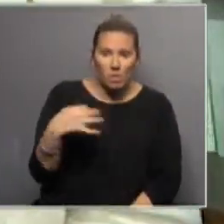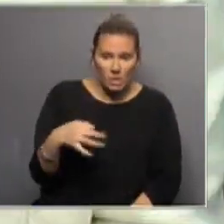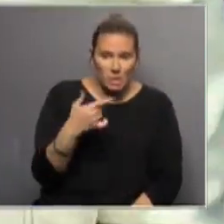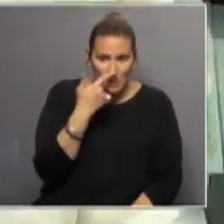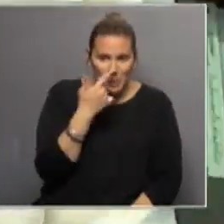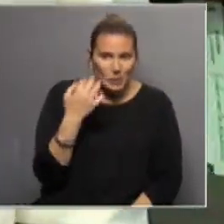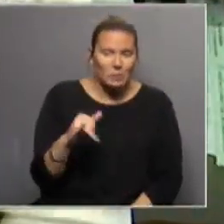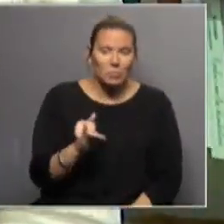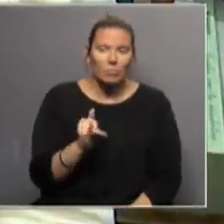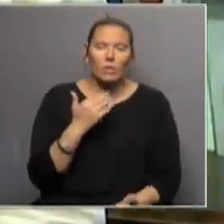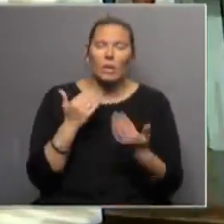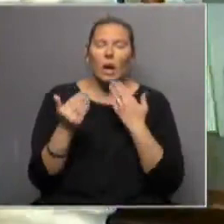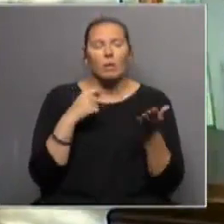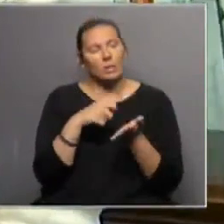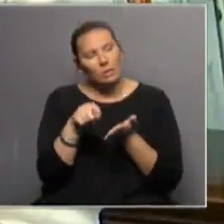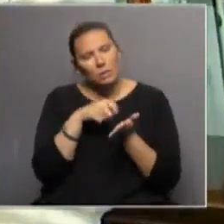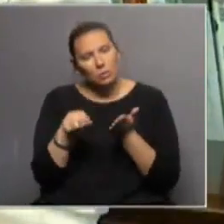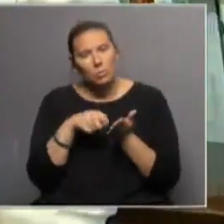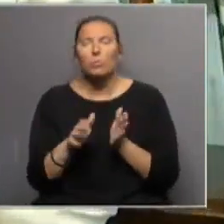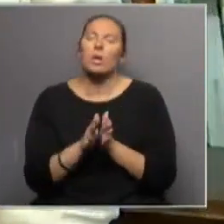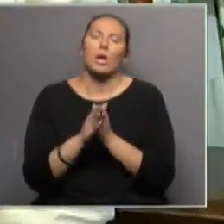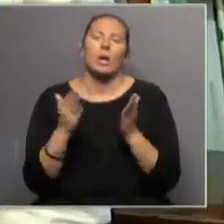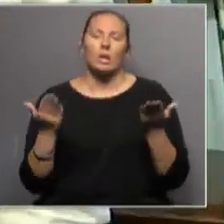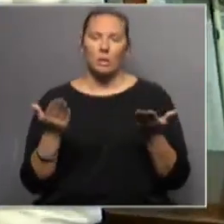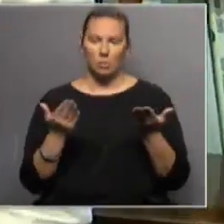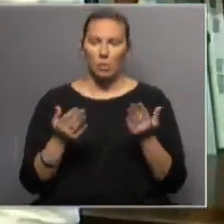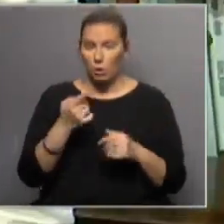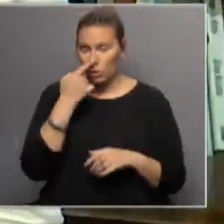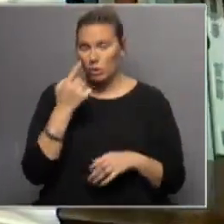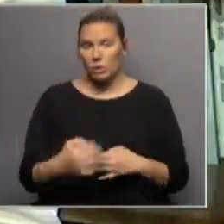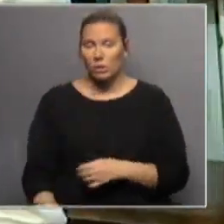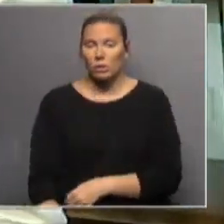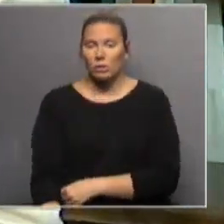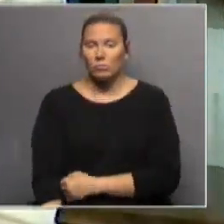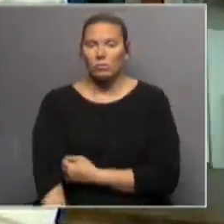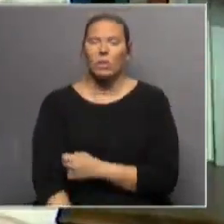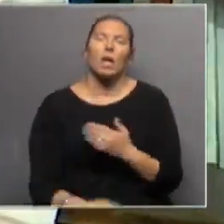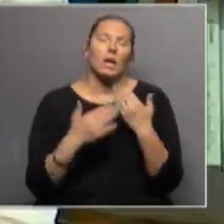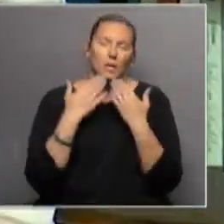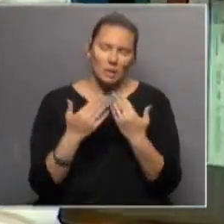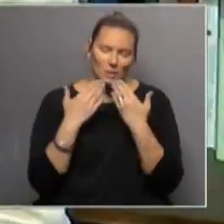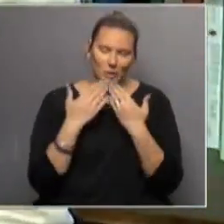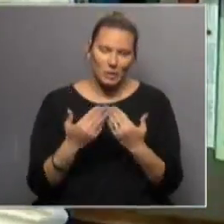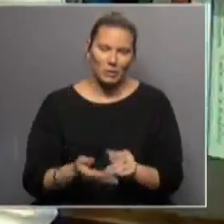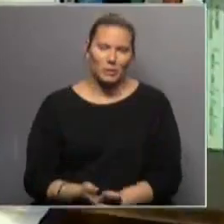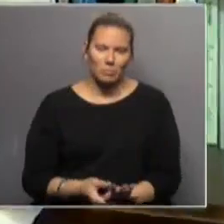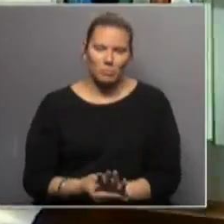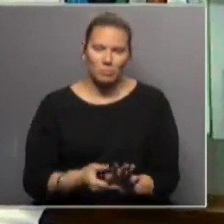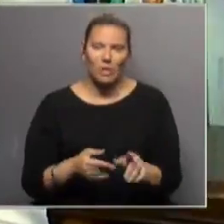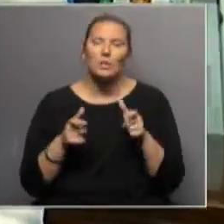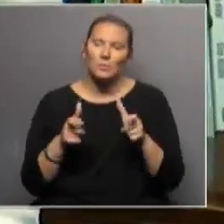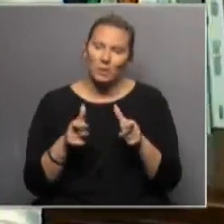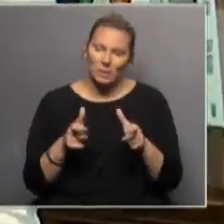estar interesante. Sí, hablar un poco de escritura y de libros. Muy interesante. Sí. Muy bien, Pablo, muchas gracias. Gracias. Muchos